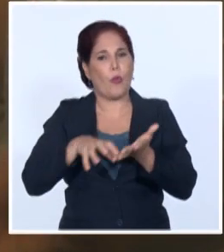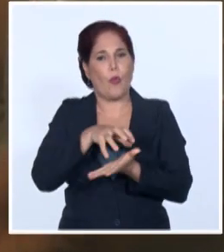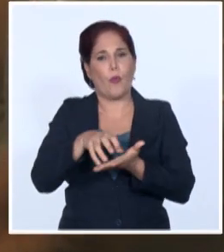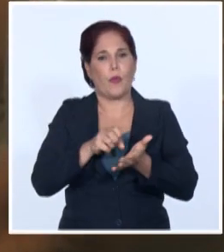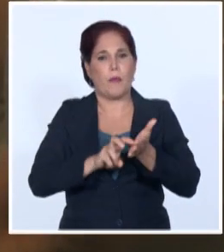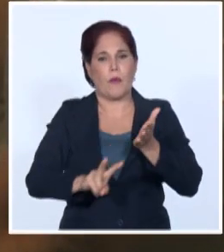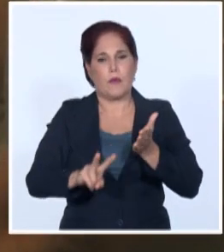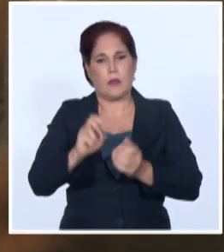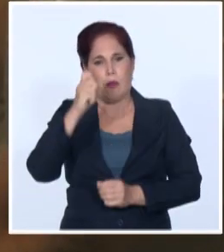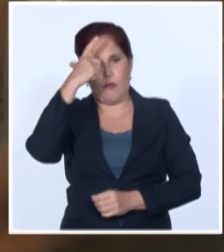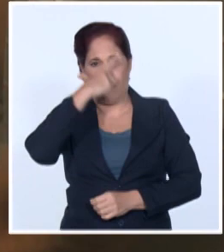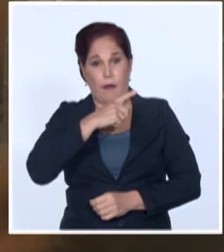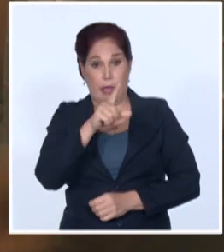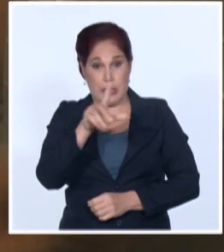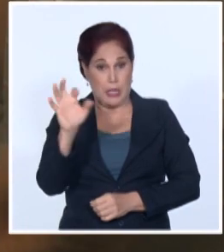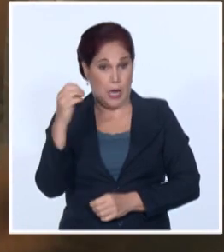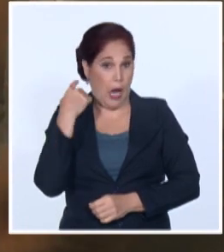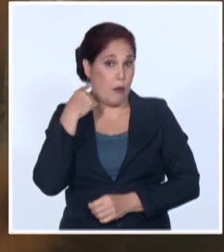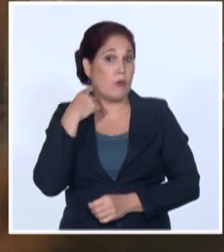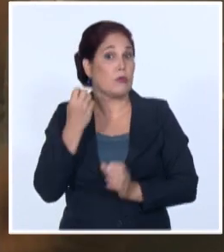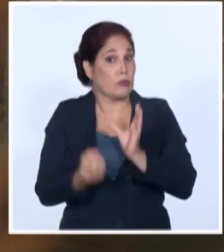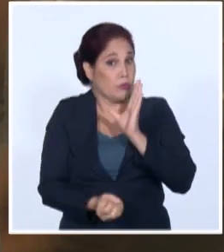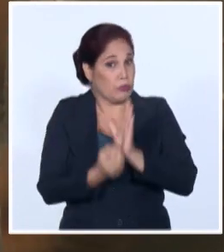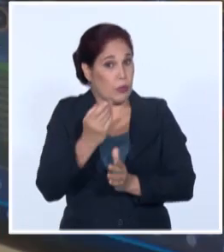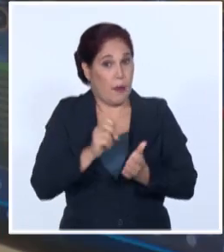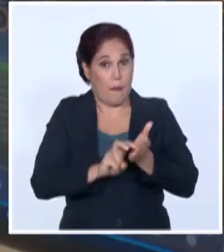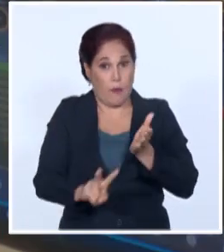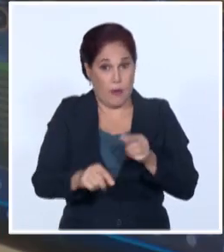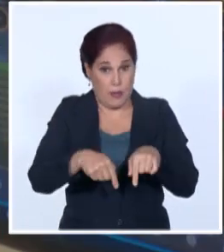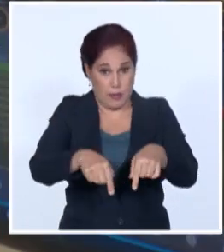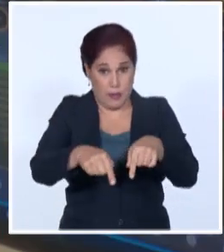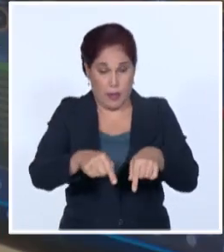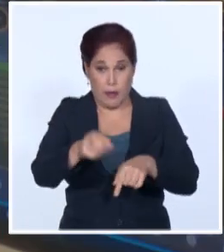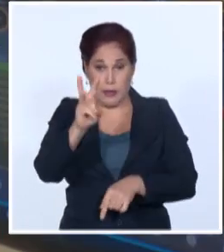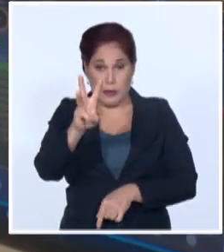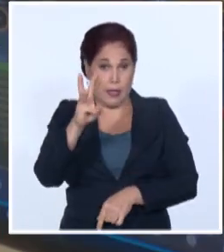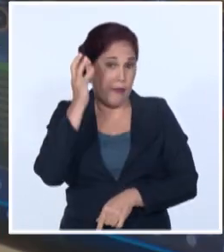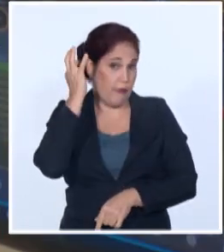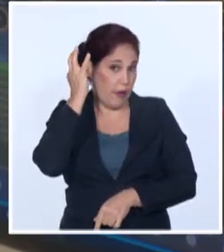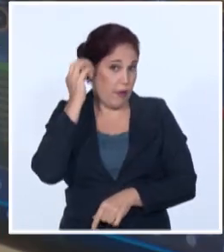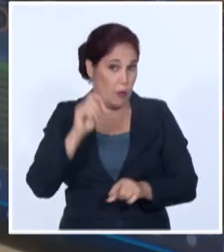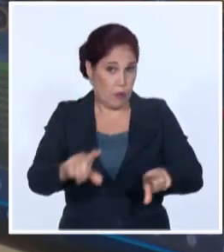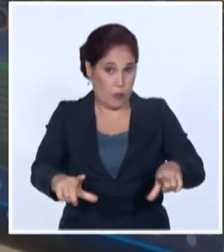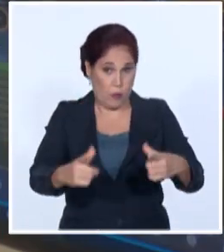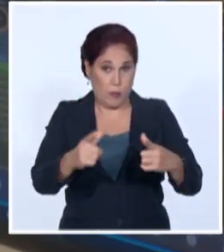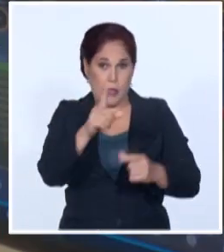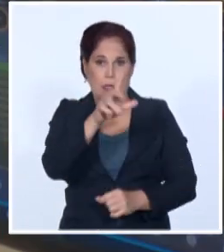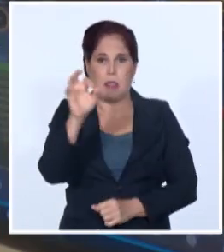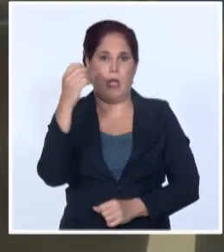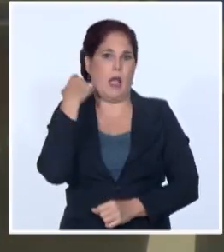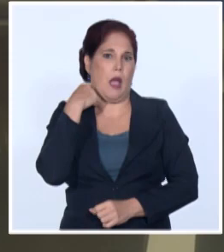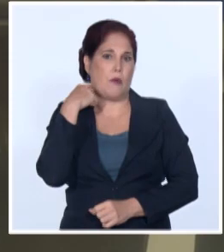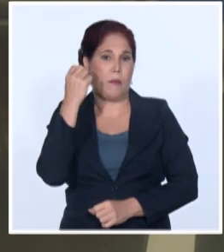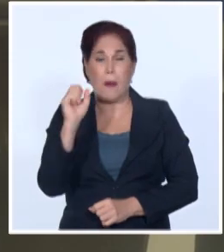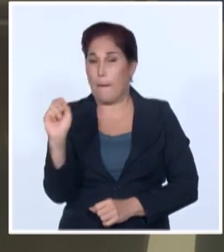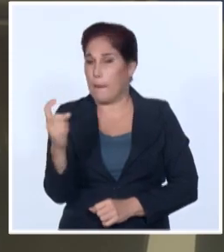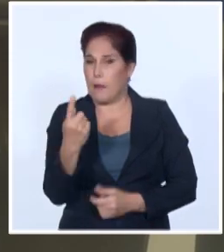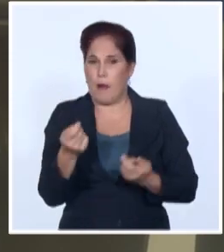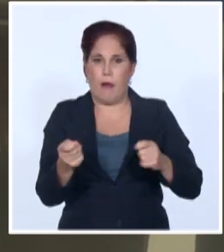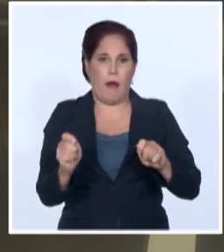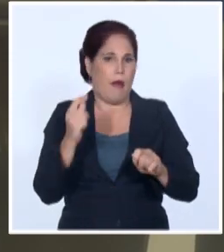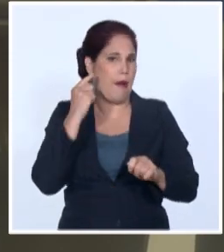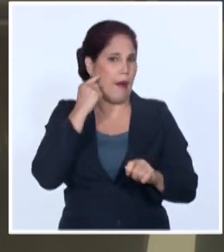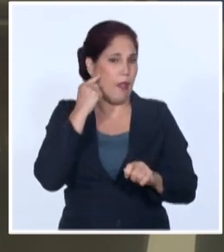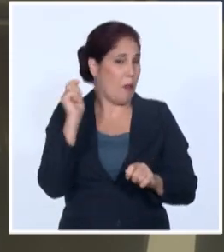años arriba ya la radio en nuestra provincia, el próximo 3 de febrero, con la salida al aire de la primera estación